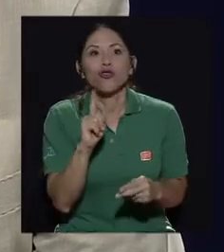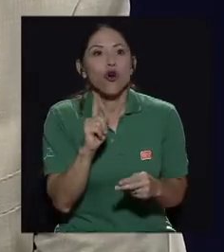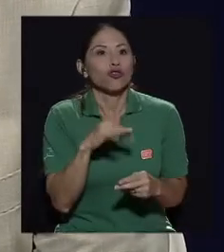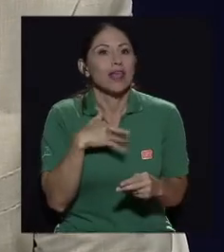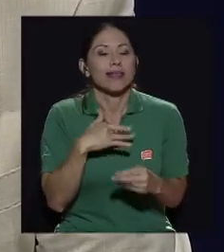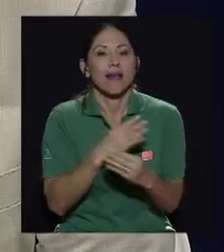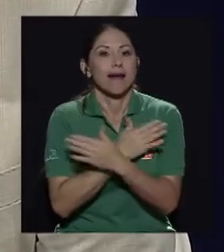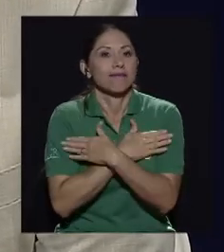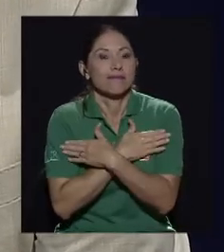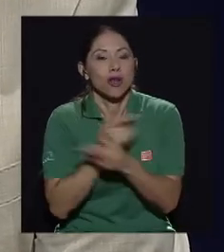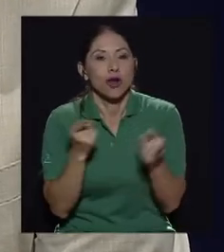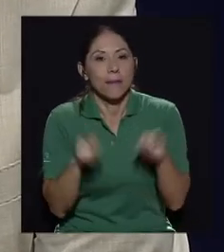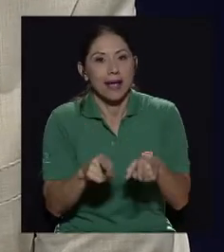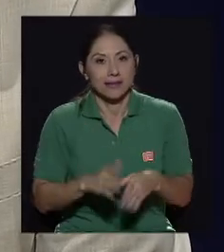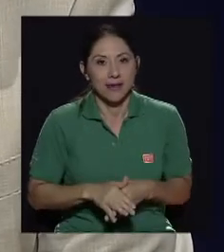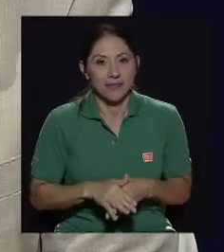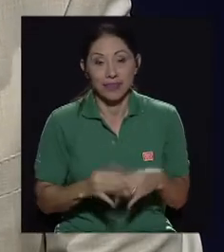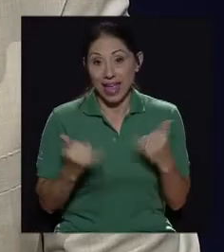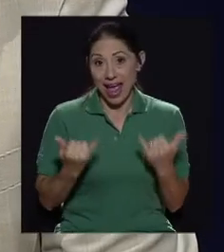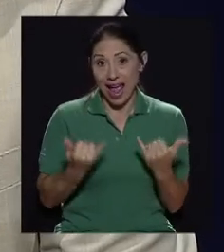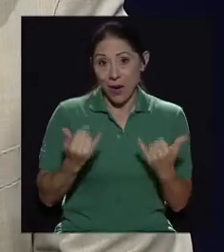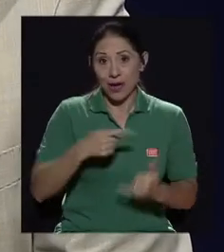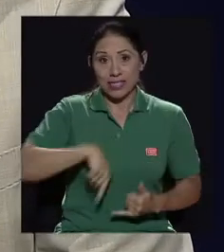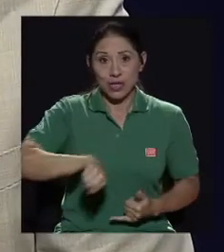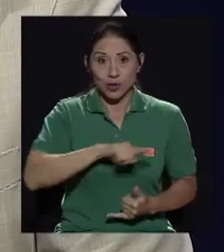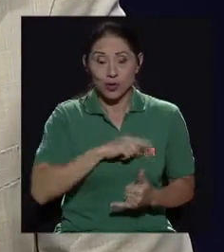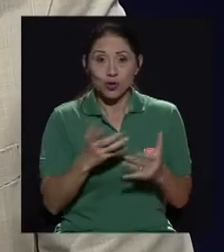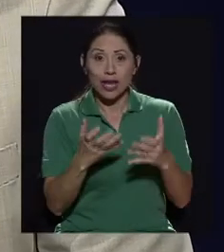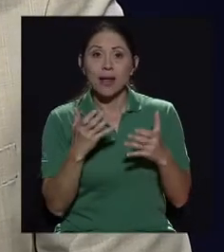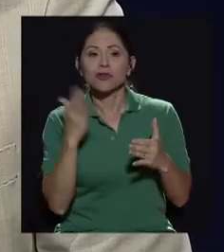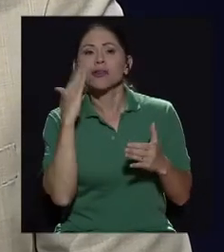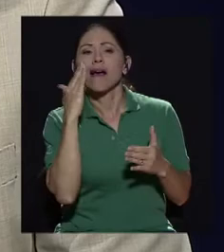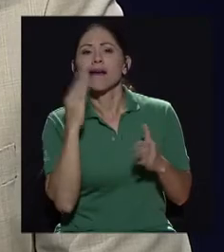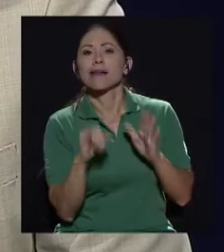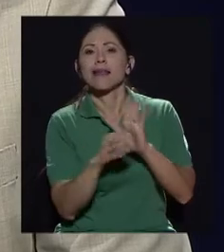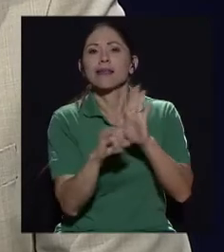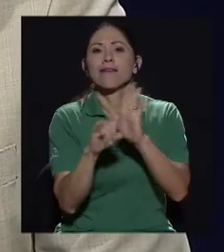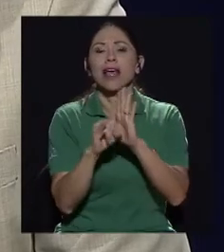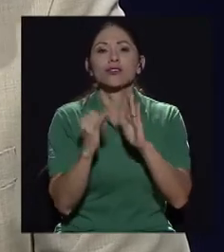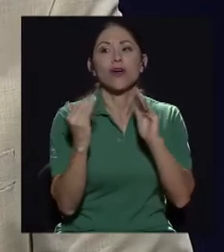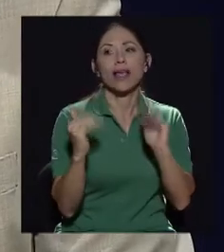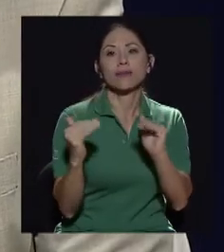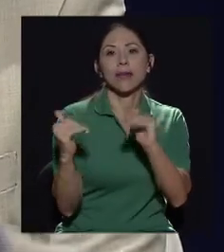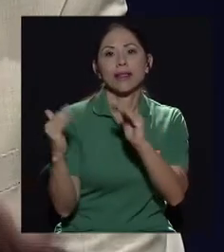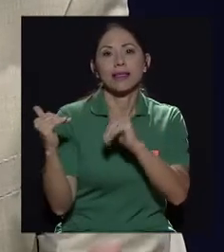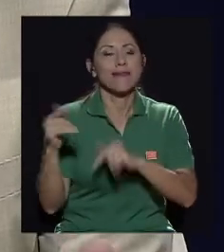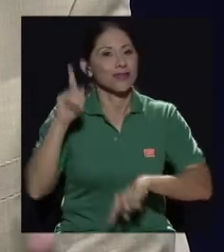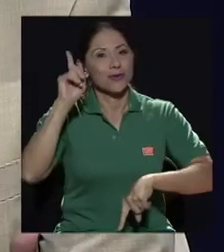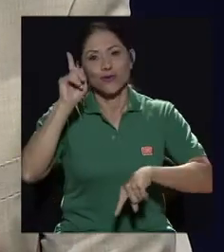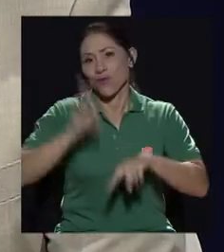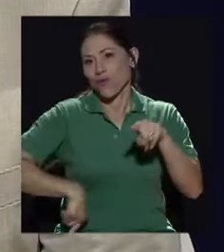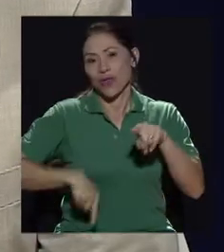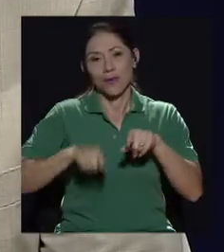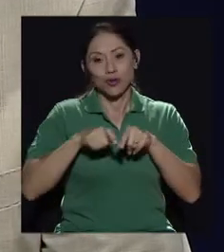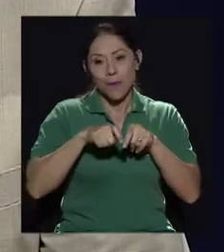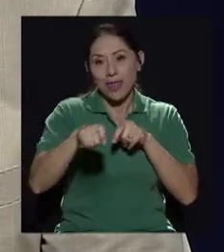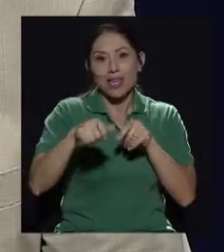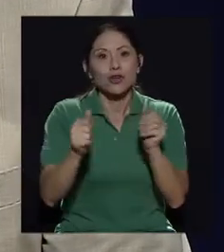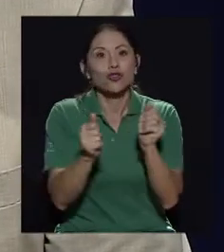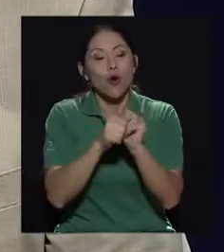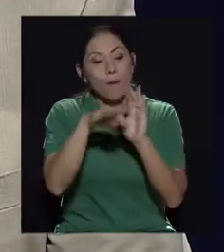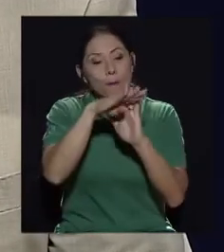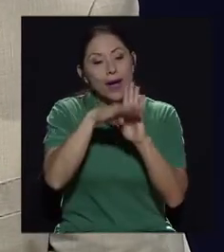pasa donde ahora este si queremos hacer una buena identificación de cuáles son las expectativas no podemos medirnos por los patrones